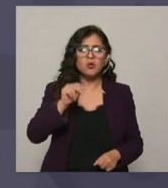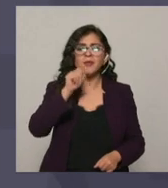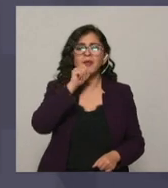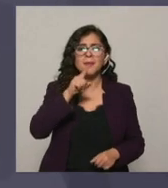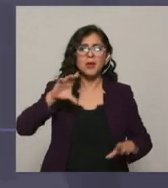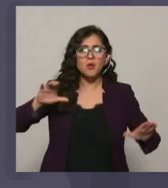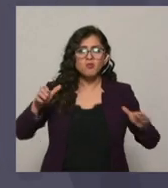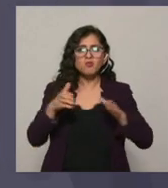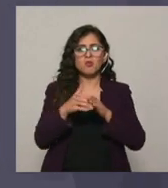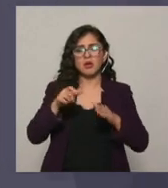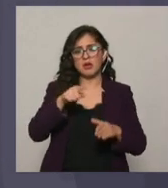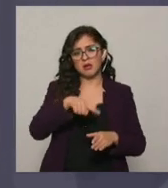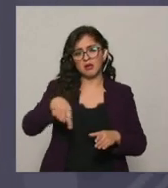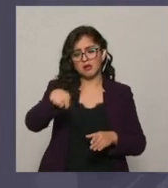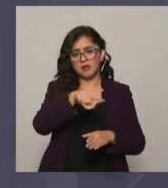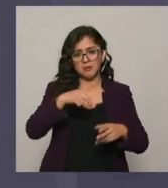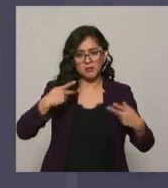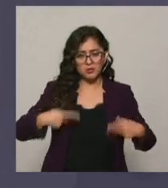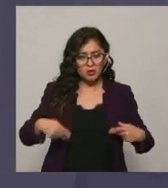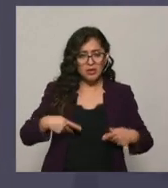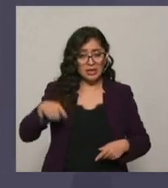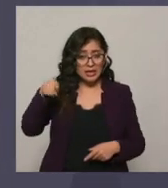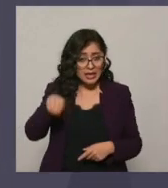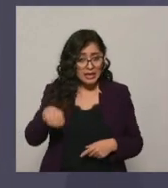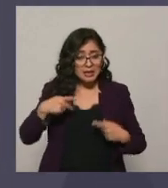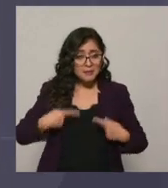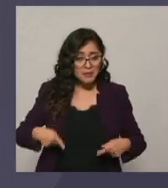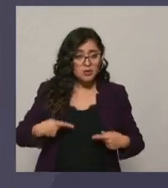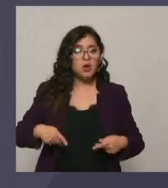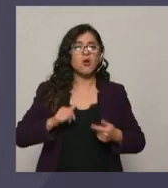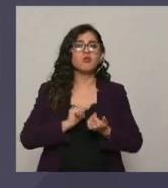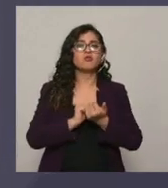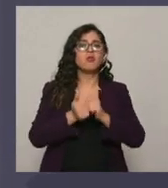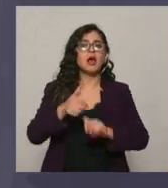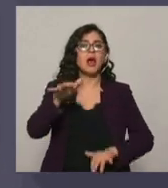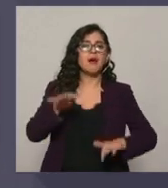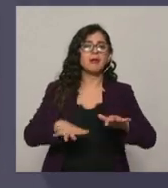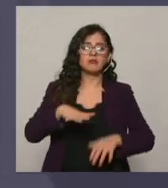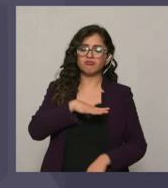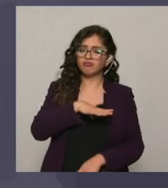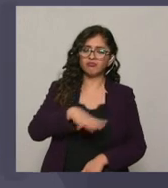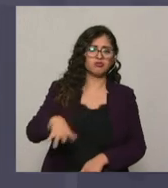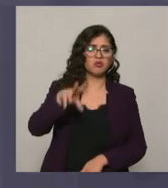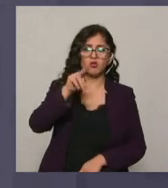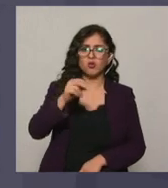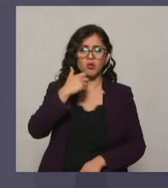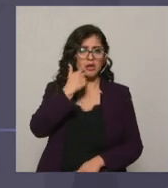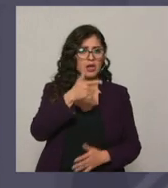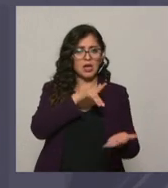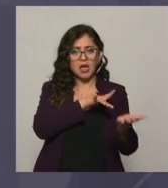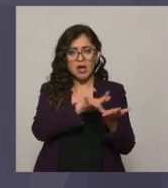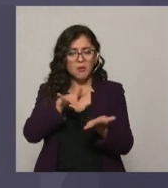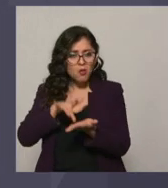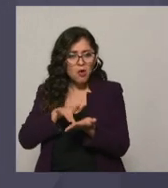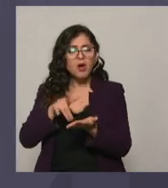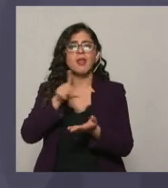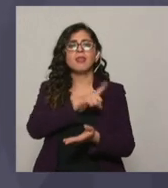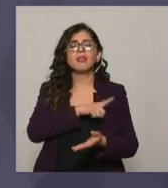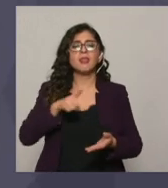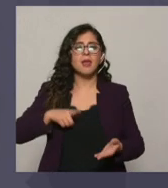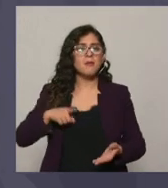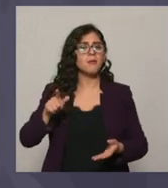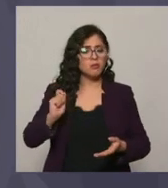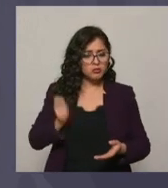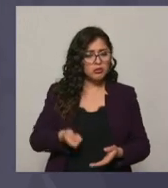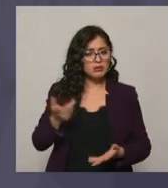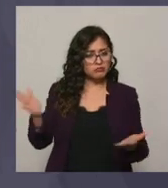civil, y muchas veces esa misma sociedad civil es la que se niega a ampararte, ¿no? Entonces hay que convencerlos de que